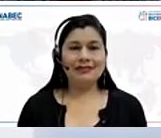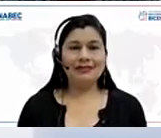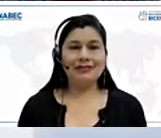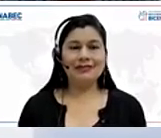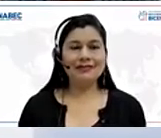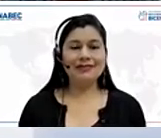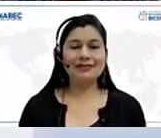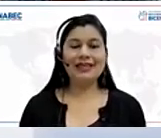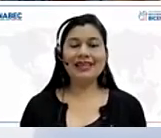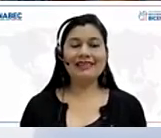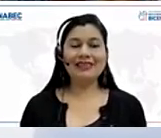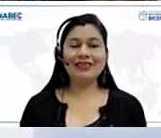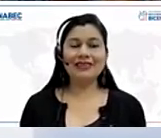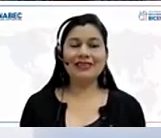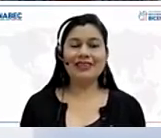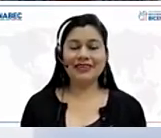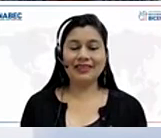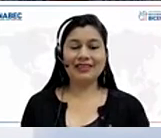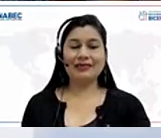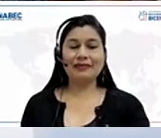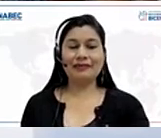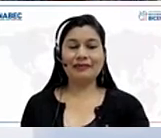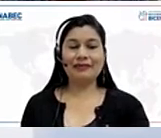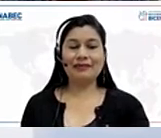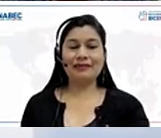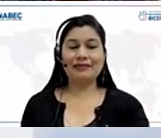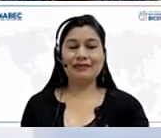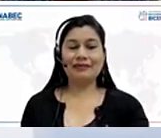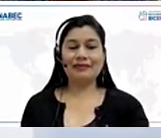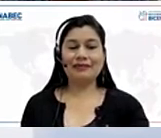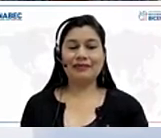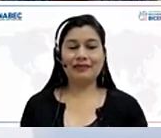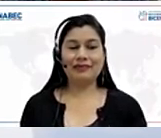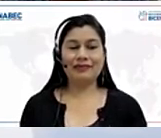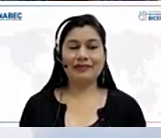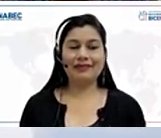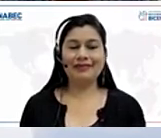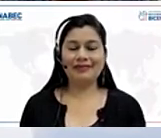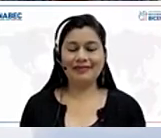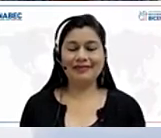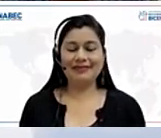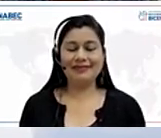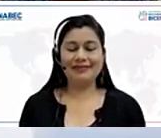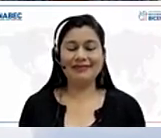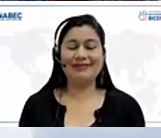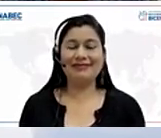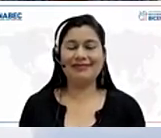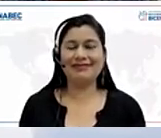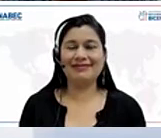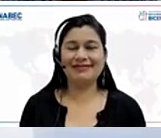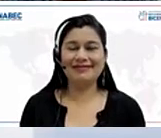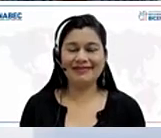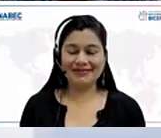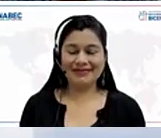periodo inicial que puede ser entre 6 meses a 1 año de enseñanza del idioma japonés para todos los